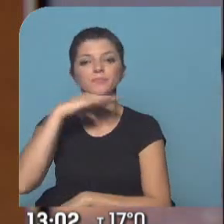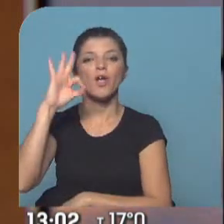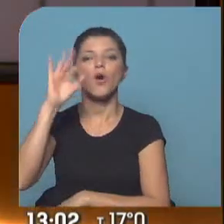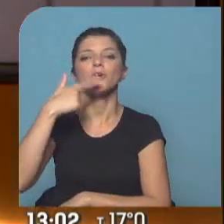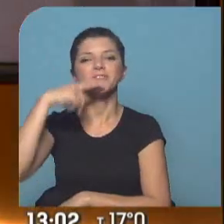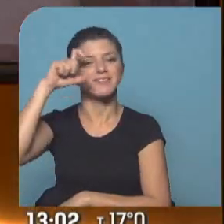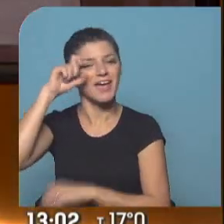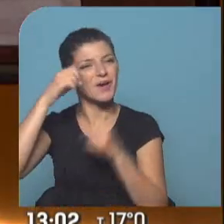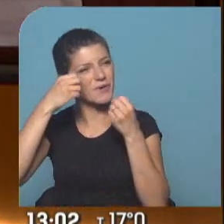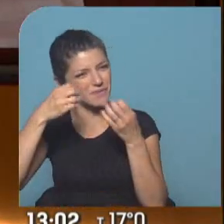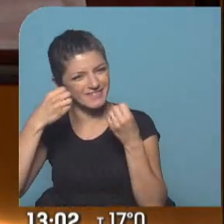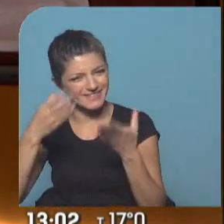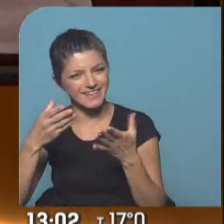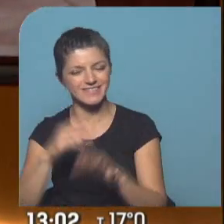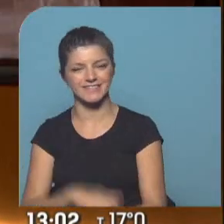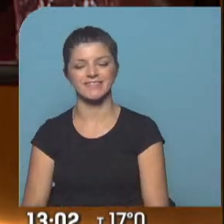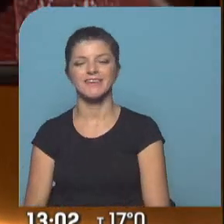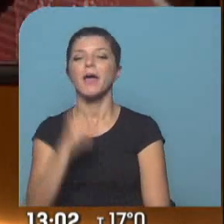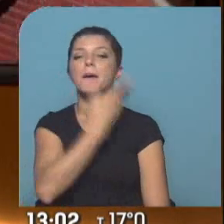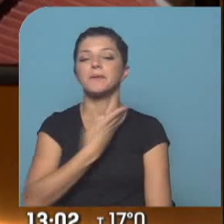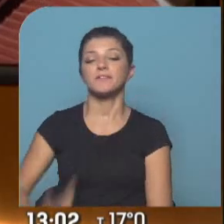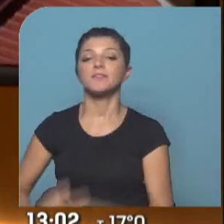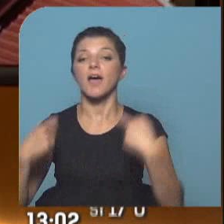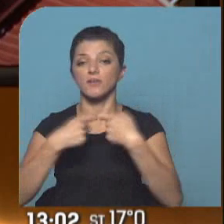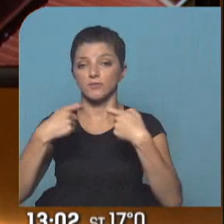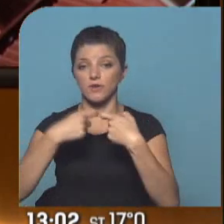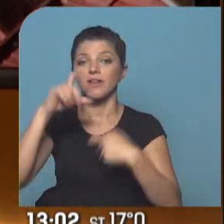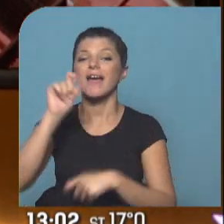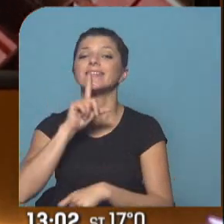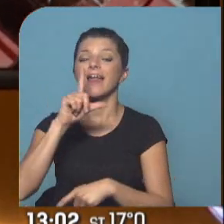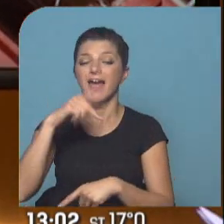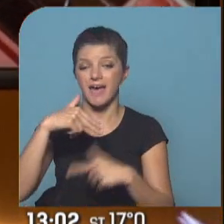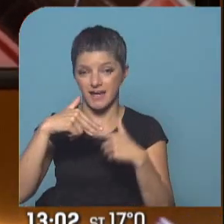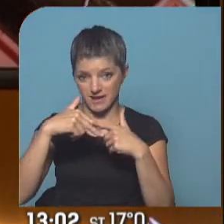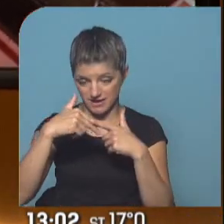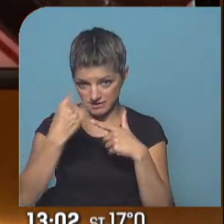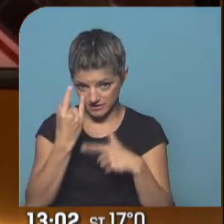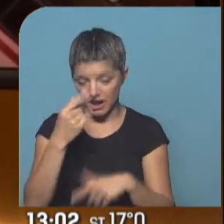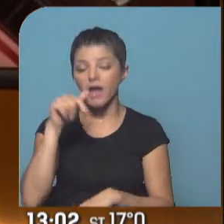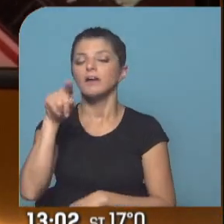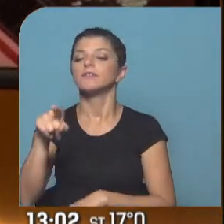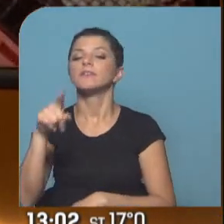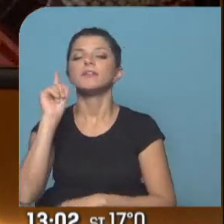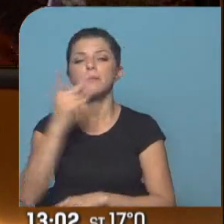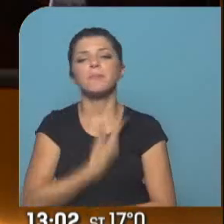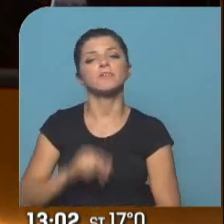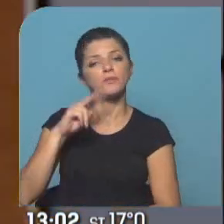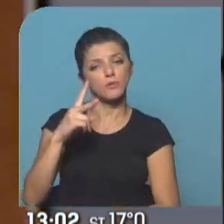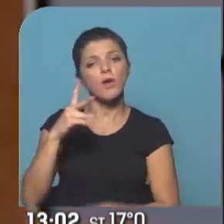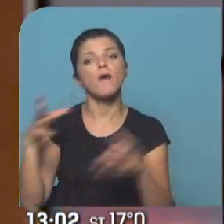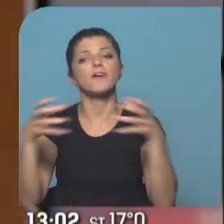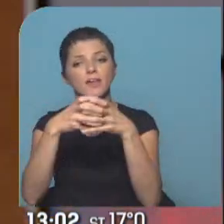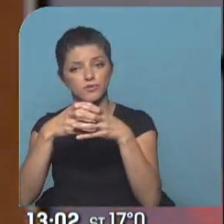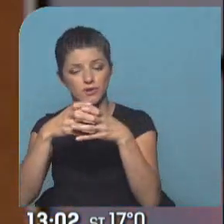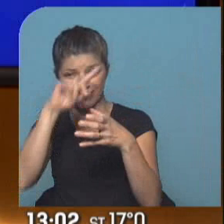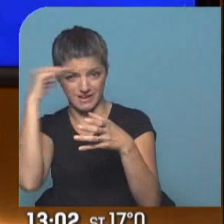¿Cómo estás, José? Muchas gracias por José invitarme. es presidente de la Asociación Catalana Montepío de Montserrat y es vicepresidente de la Federación Internacional de Entidades Catalanas.